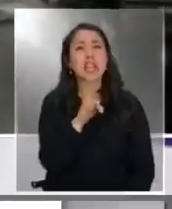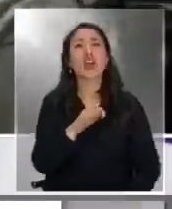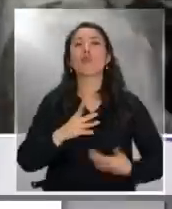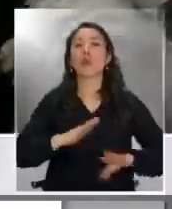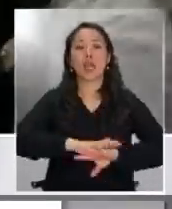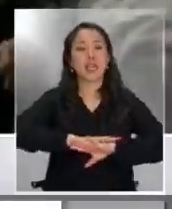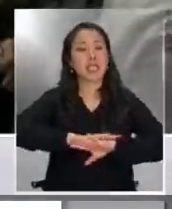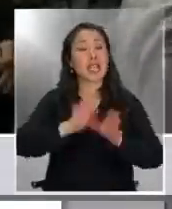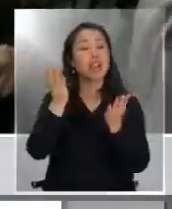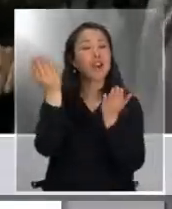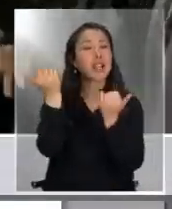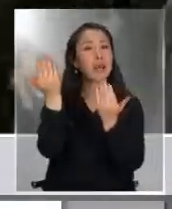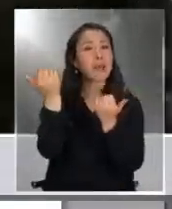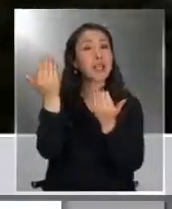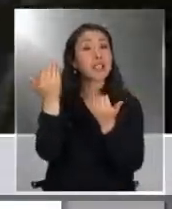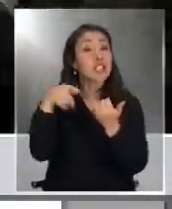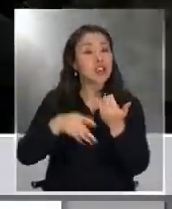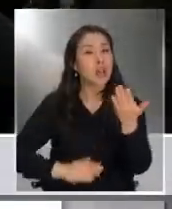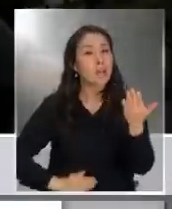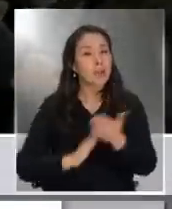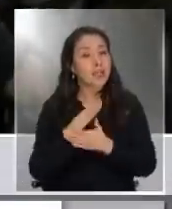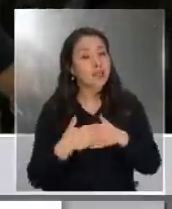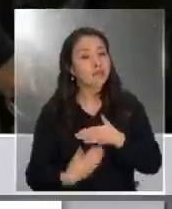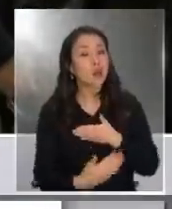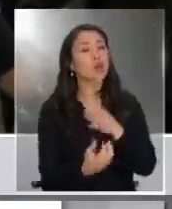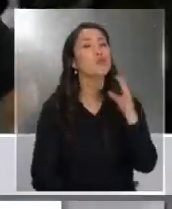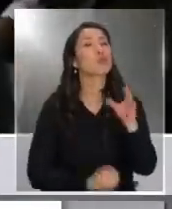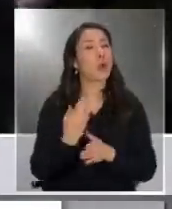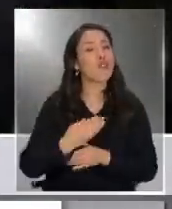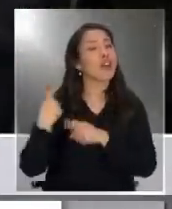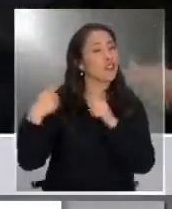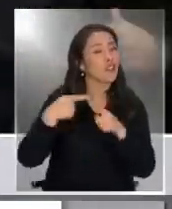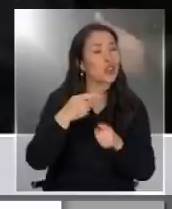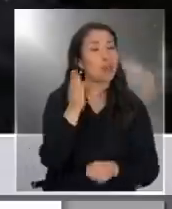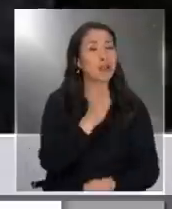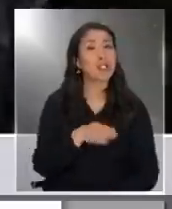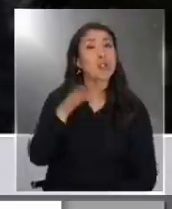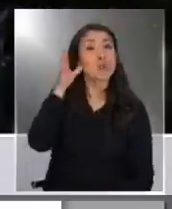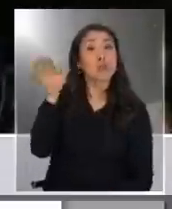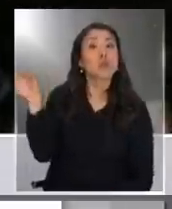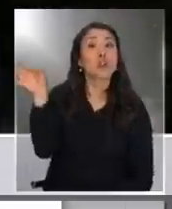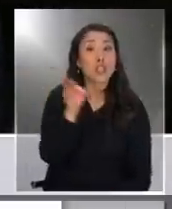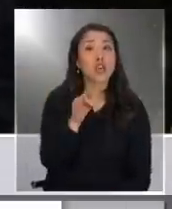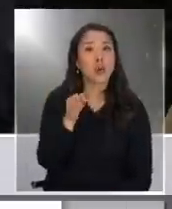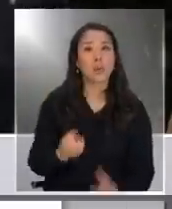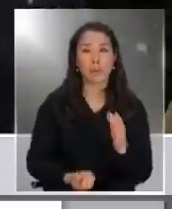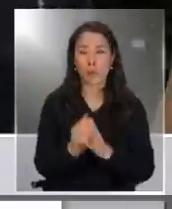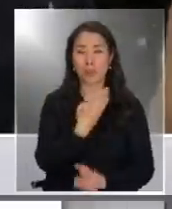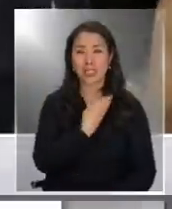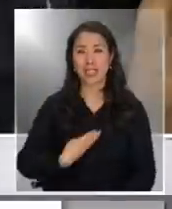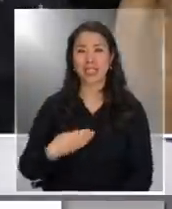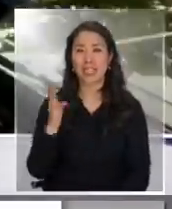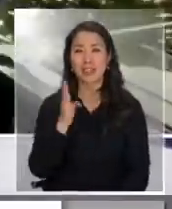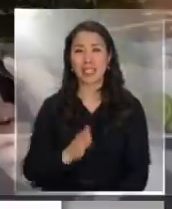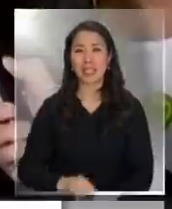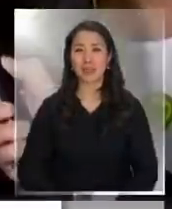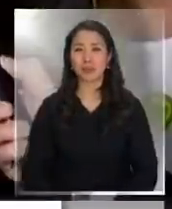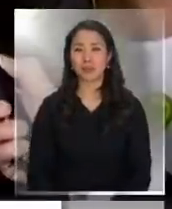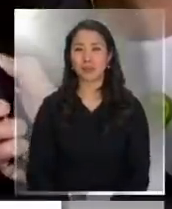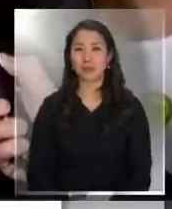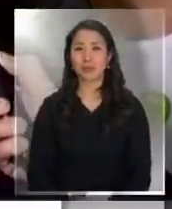de la esperanza y el comienzo de una nueva historia para Brasil. Escuchemos lo que dijo Jair Bolsonaro.